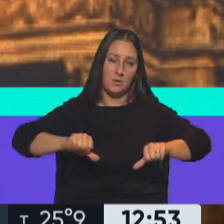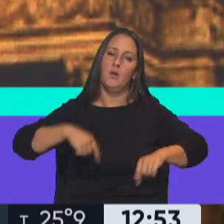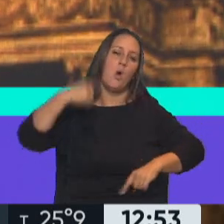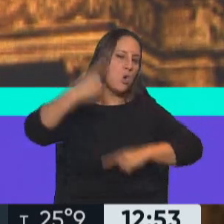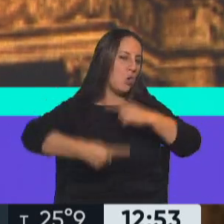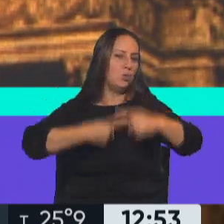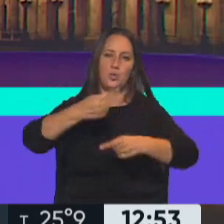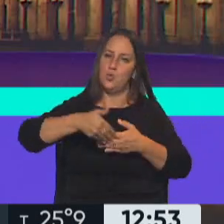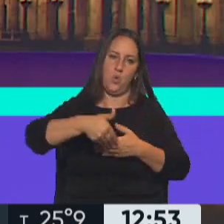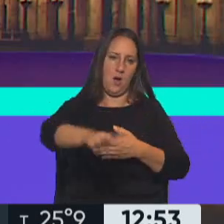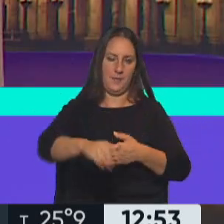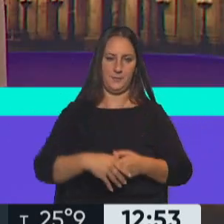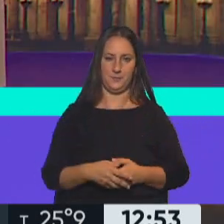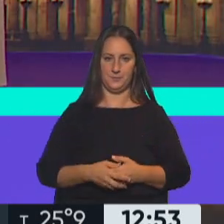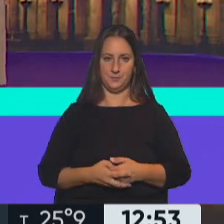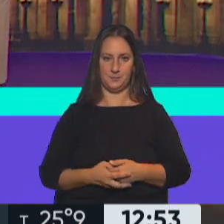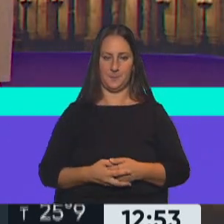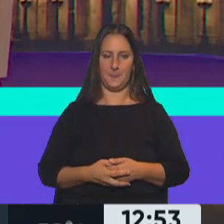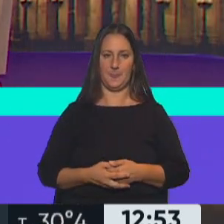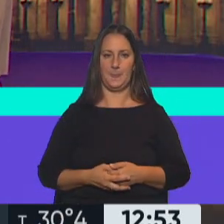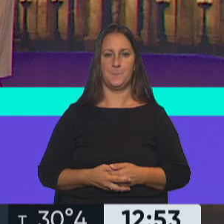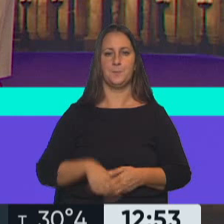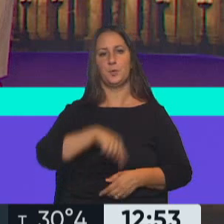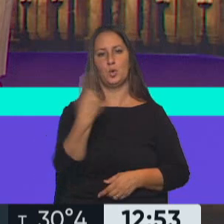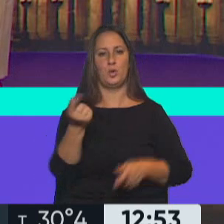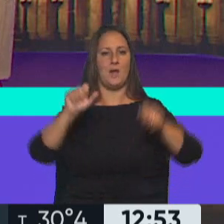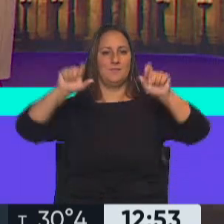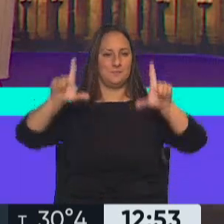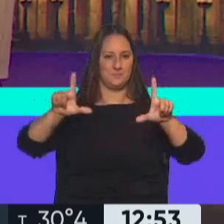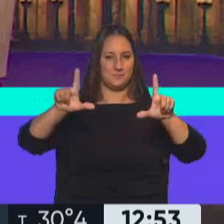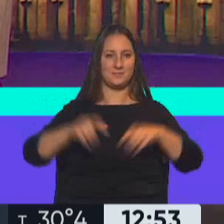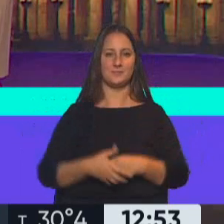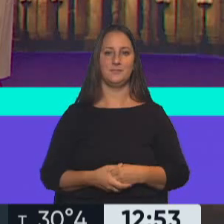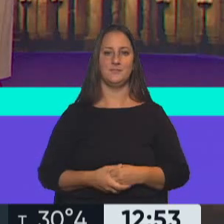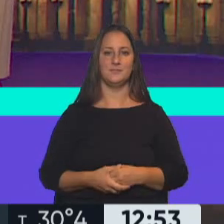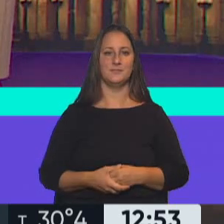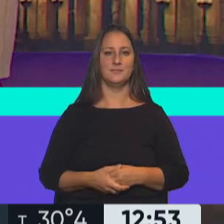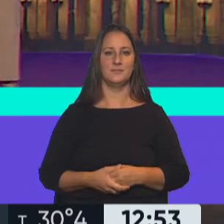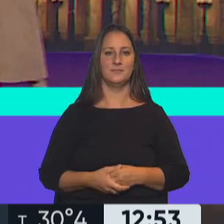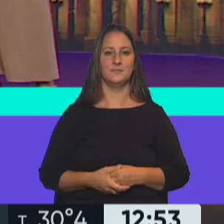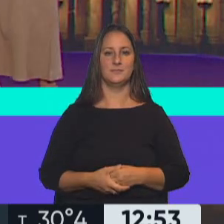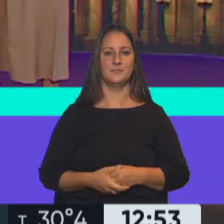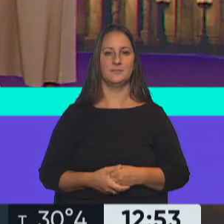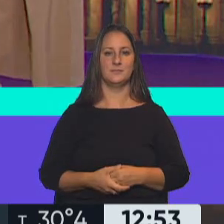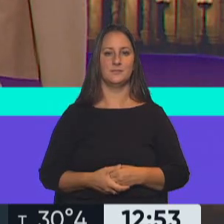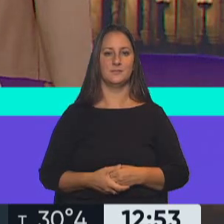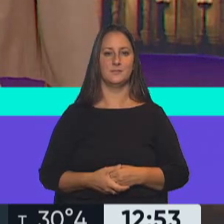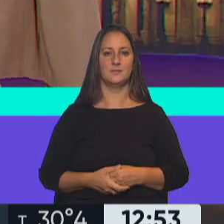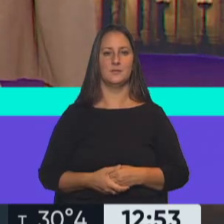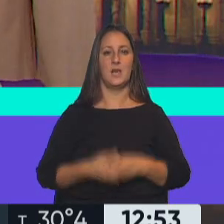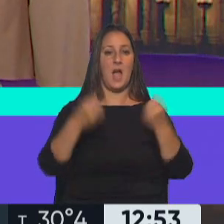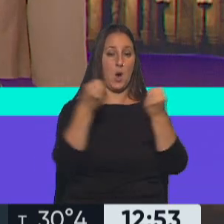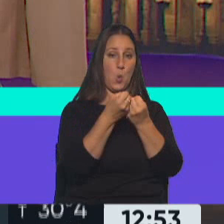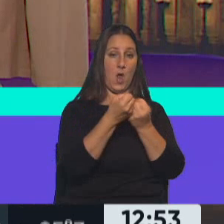durante mucho más tiempo. Otra filmina más, por favor. Filmina me salió, docente parezco. Acuerdo del